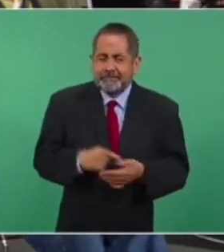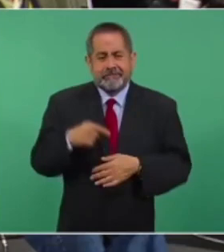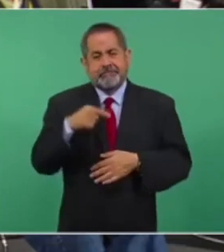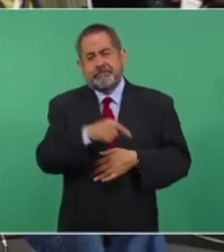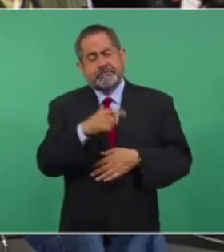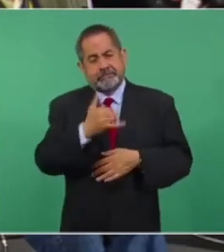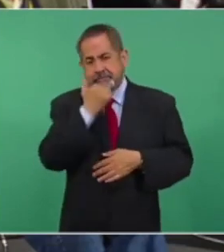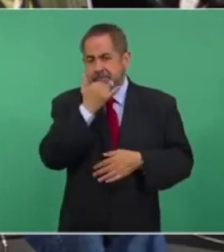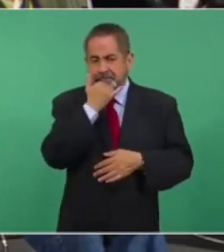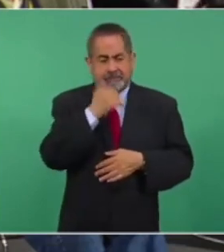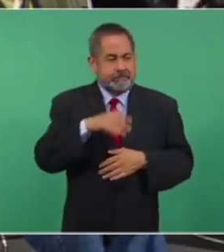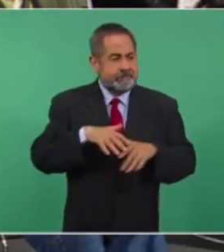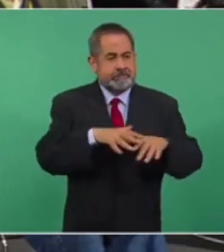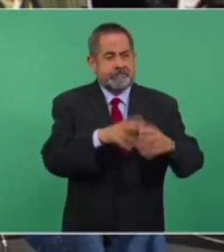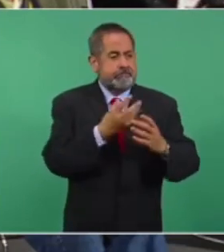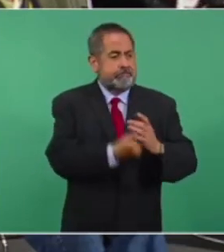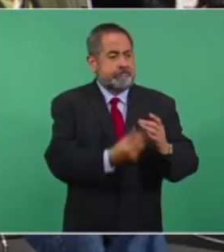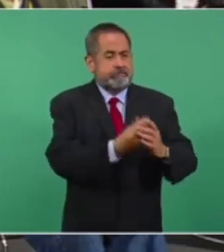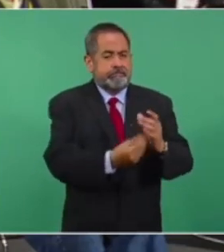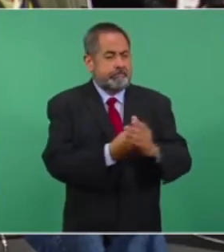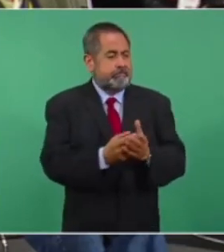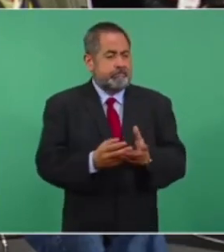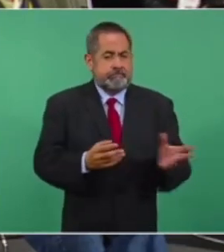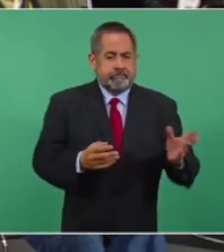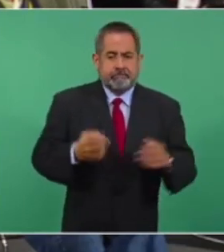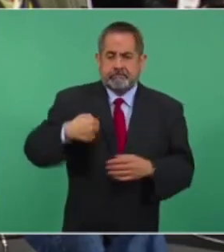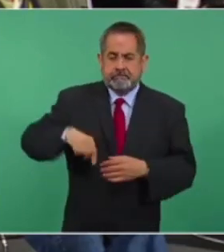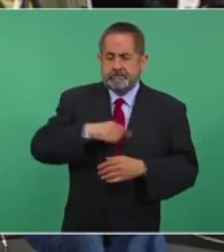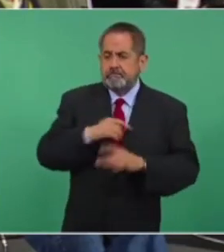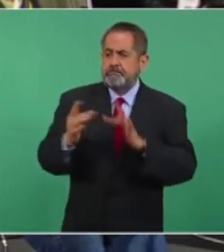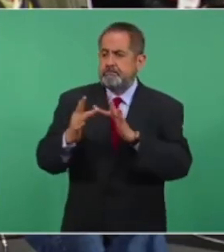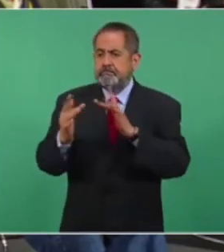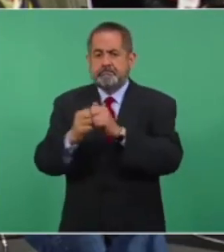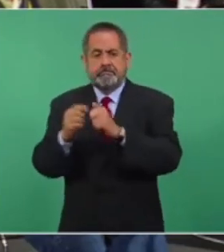el agua y obviamente estamos en contacto